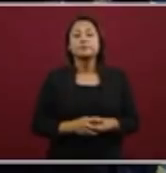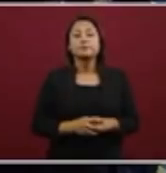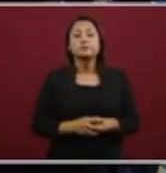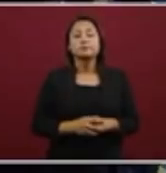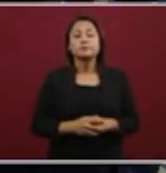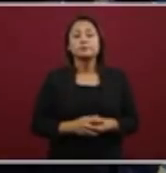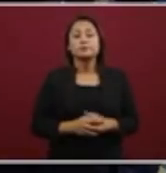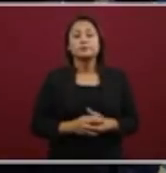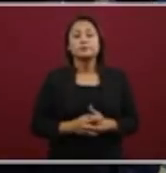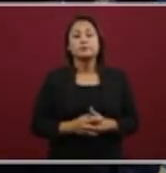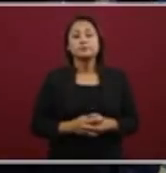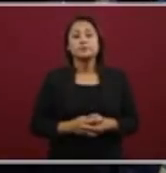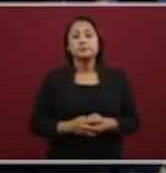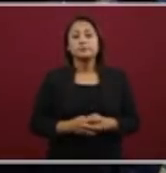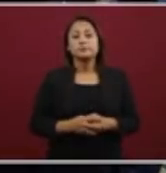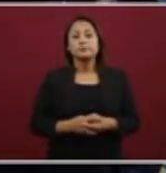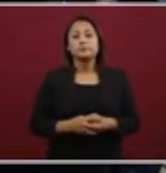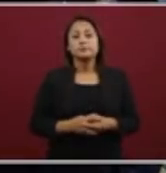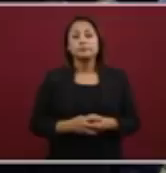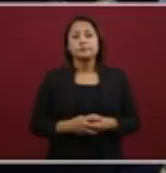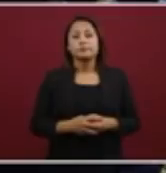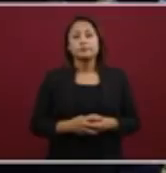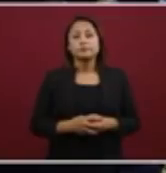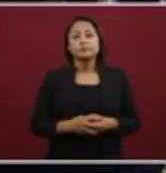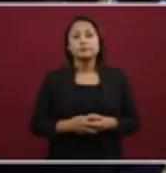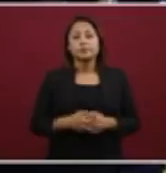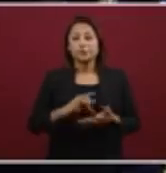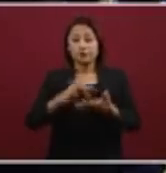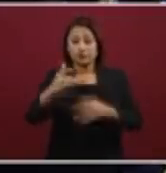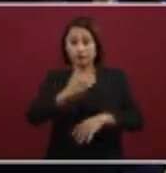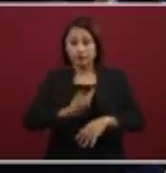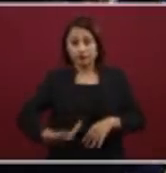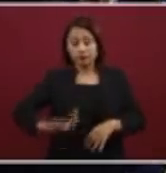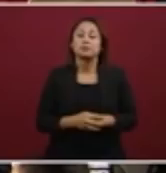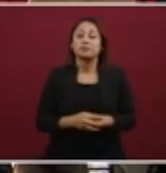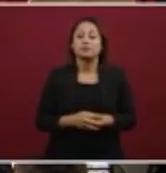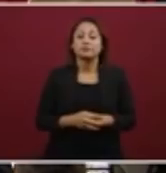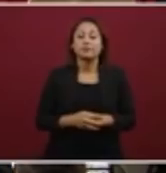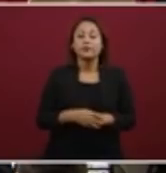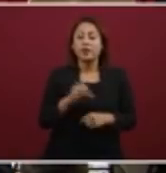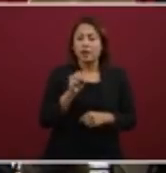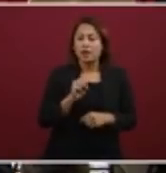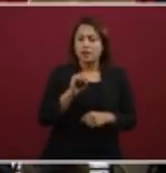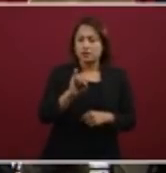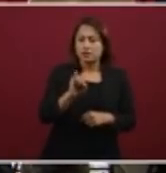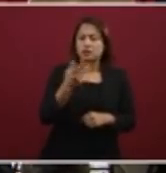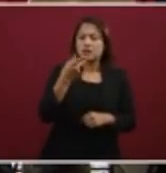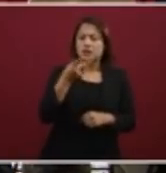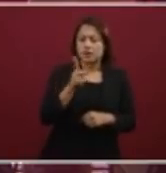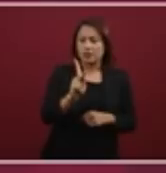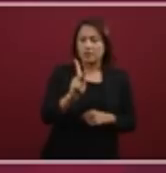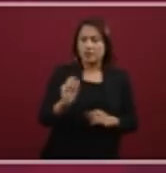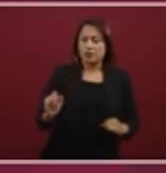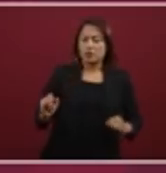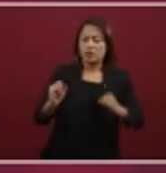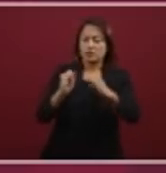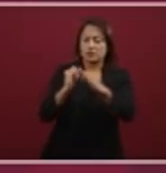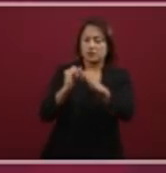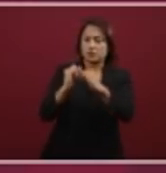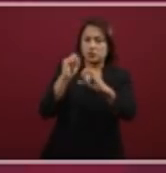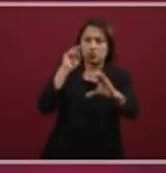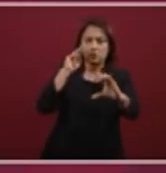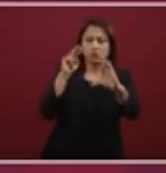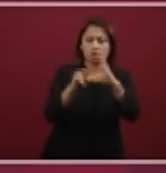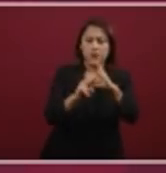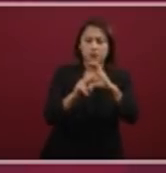de circulación nacional en el que se dieron a conocer nombres de columnistas y periodistas que recibían dinero del gobierno federal el